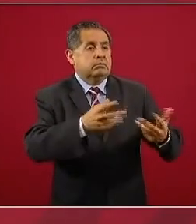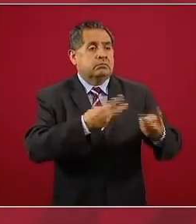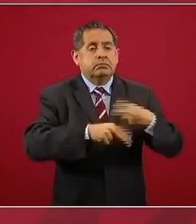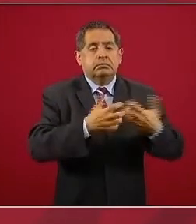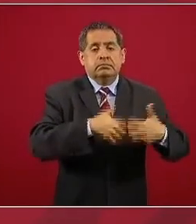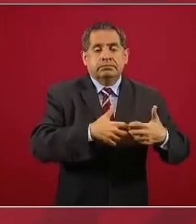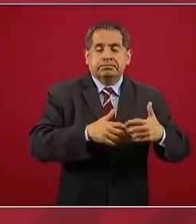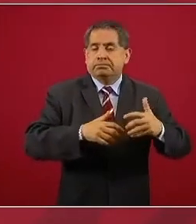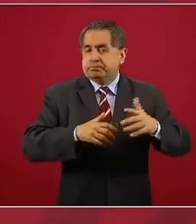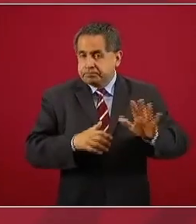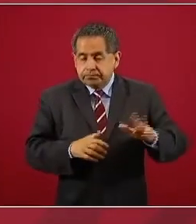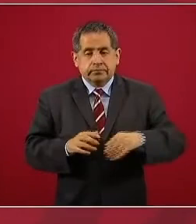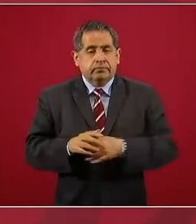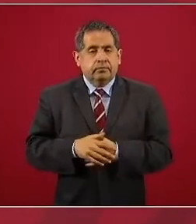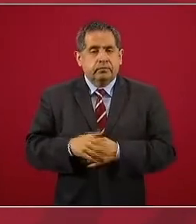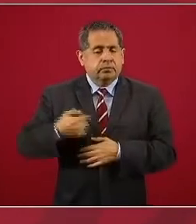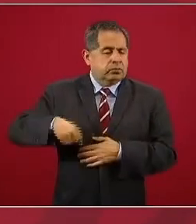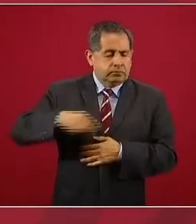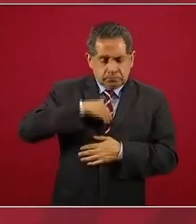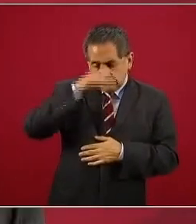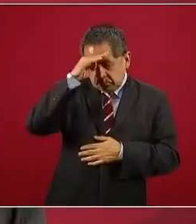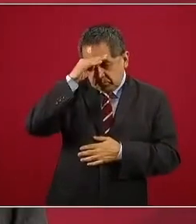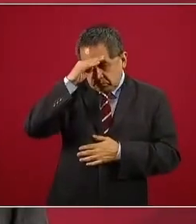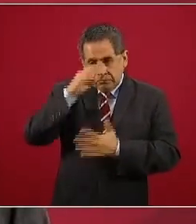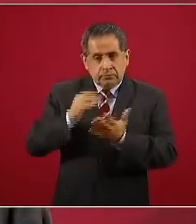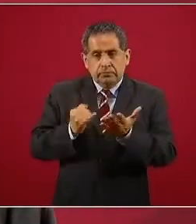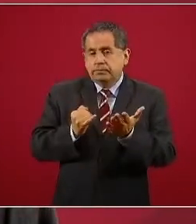En este caso, nosotros decidimos